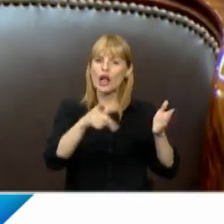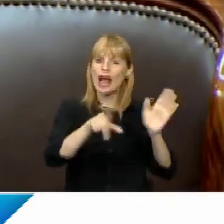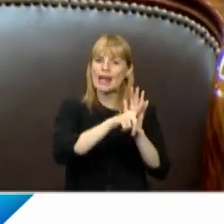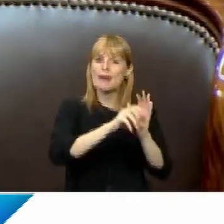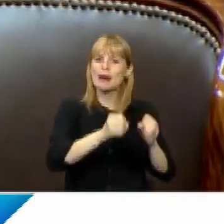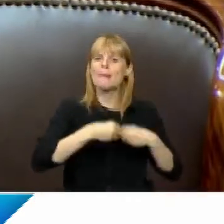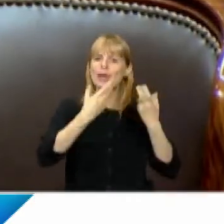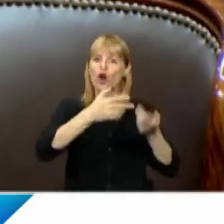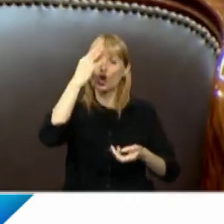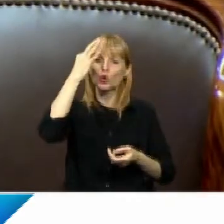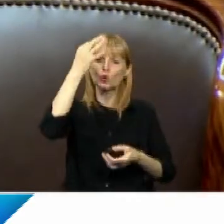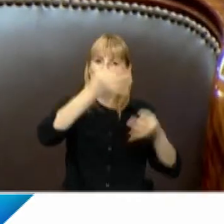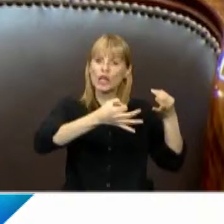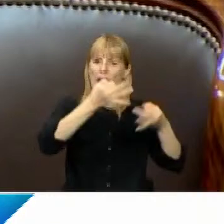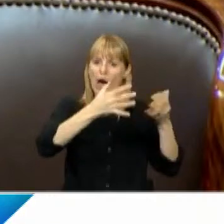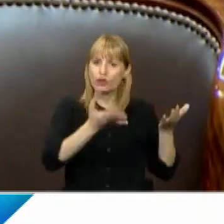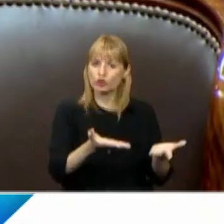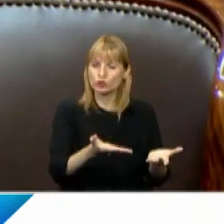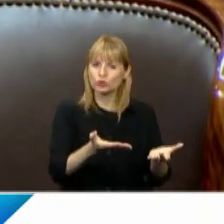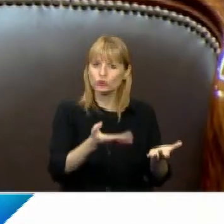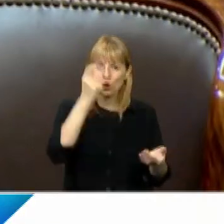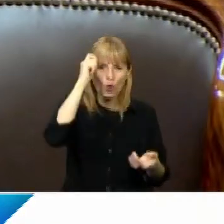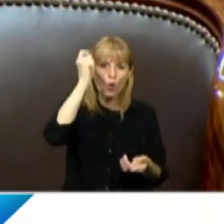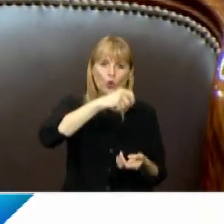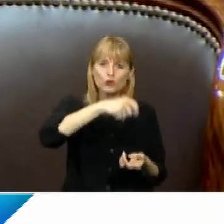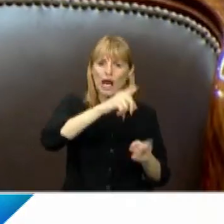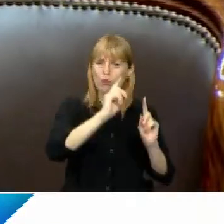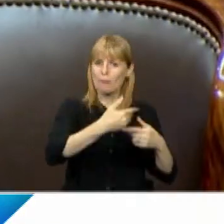Los concursos no son transparentes y los